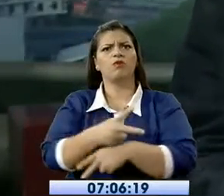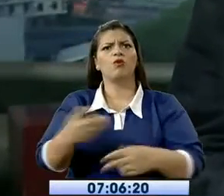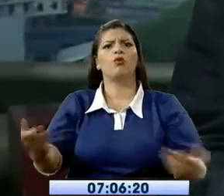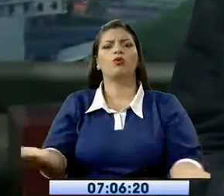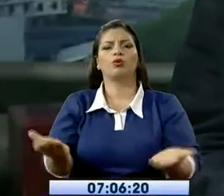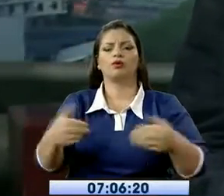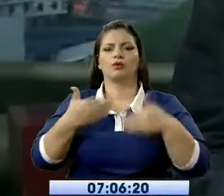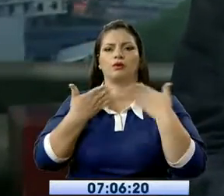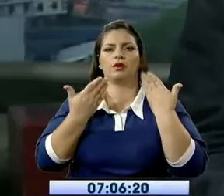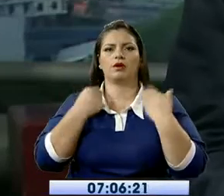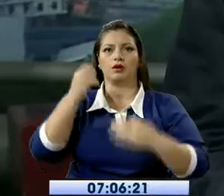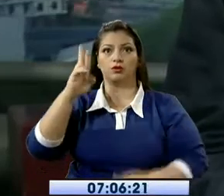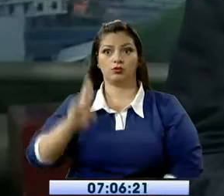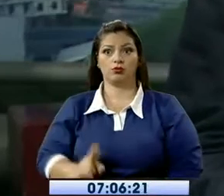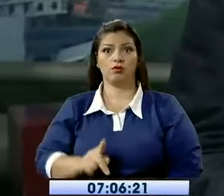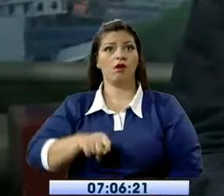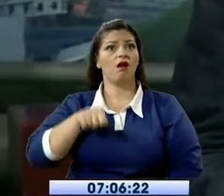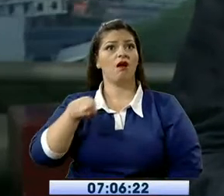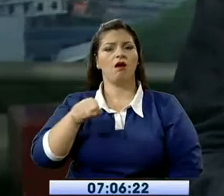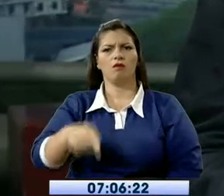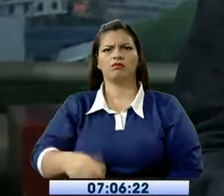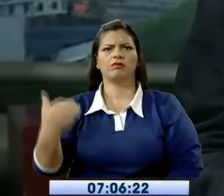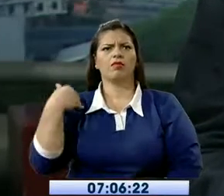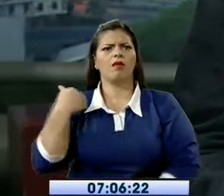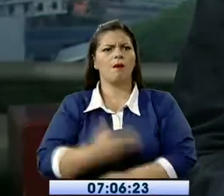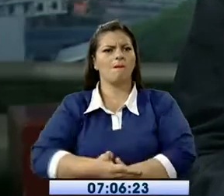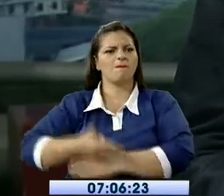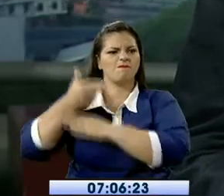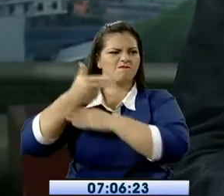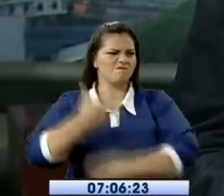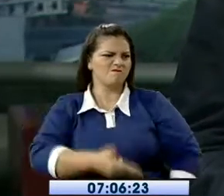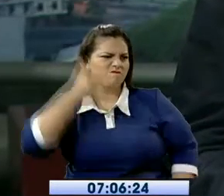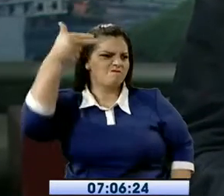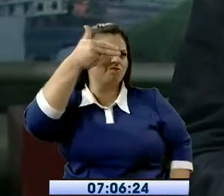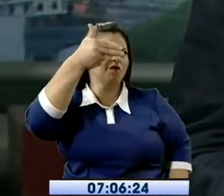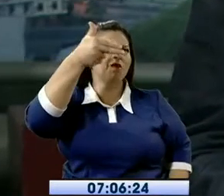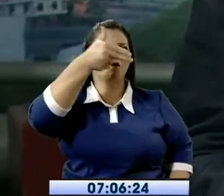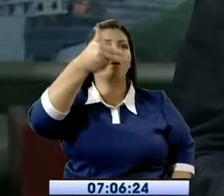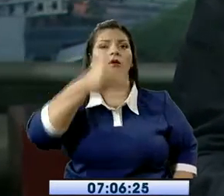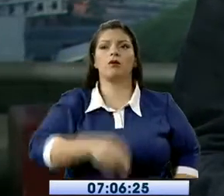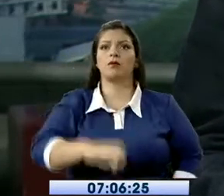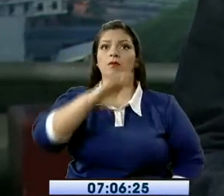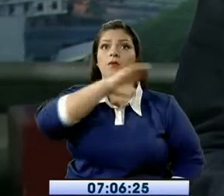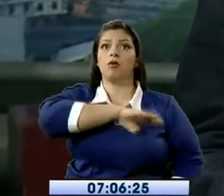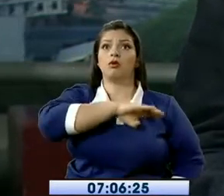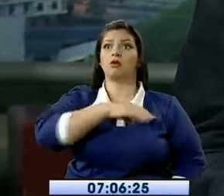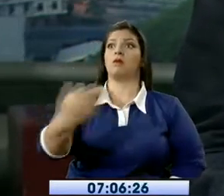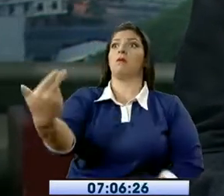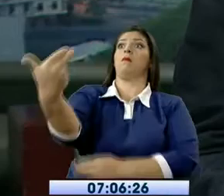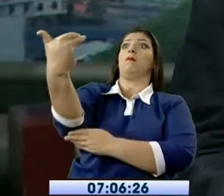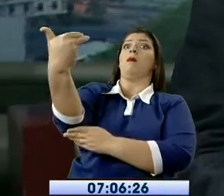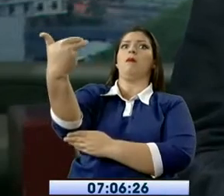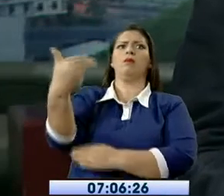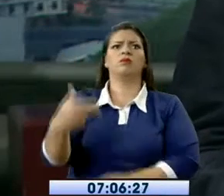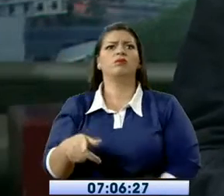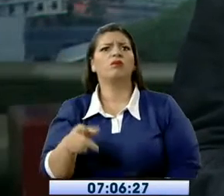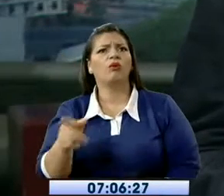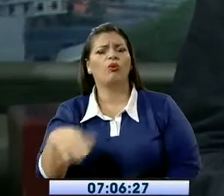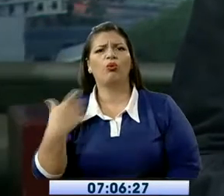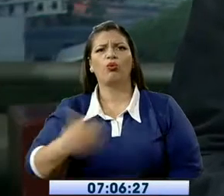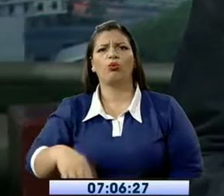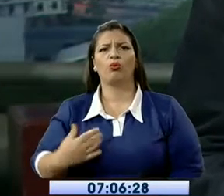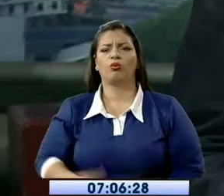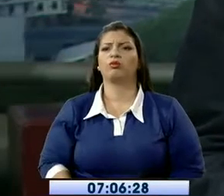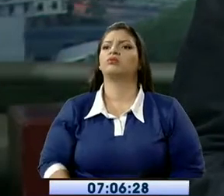el sospechoso portaba un arma de fuego con la que habría intentado disparar en contra de los uniformados durante el